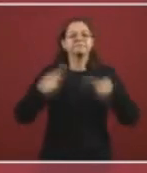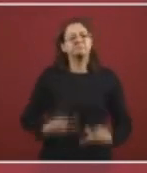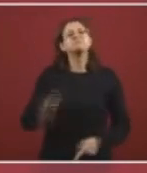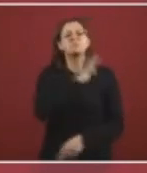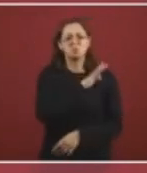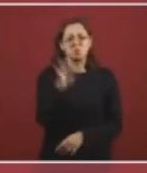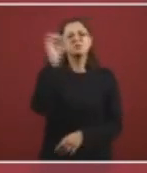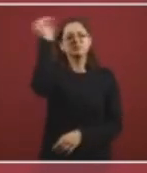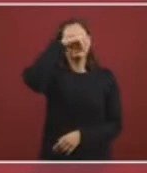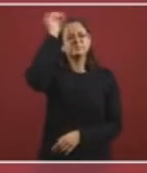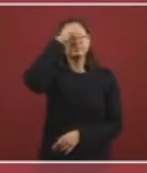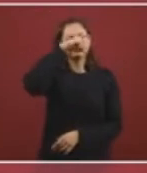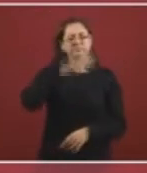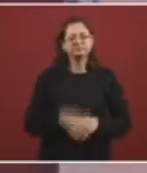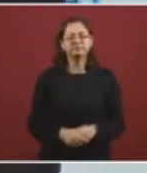se